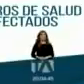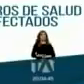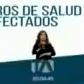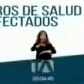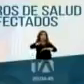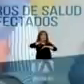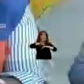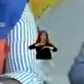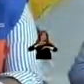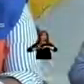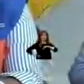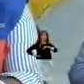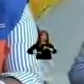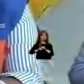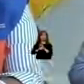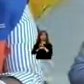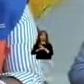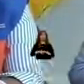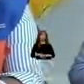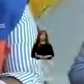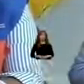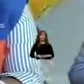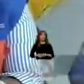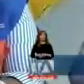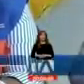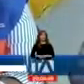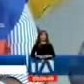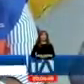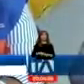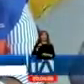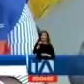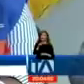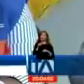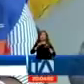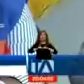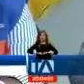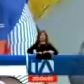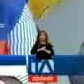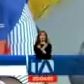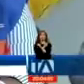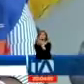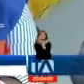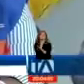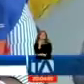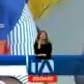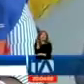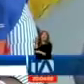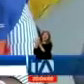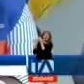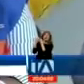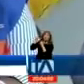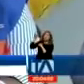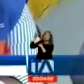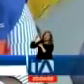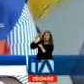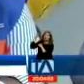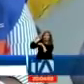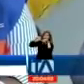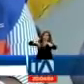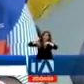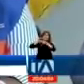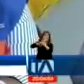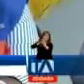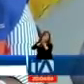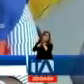salud afectados. Muchos de estos efectos se podrían evitar si es que durante la época seca